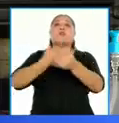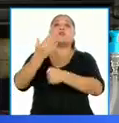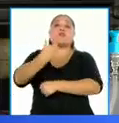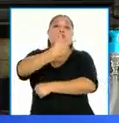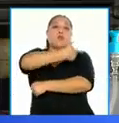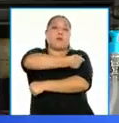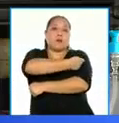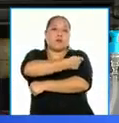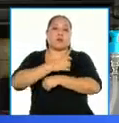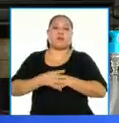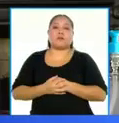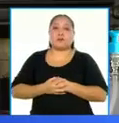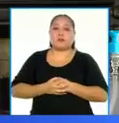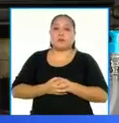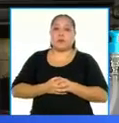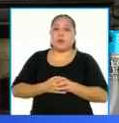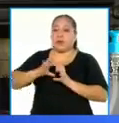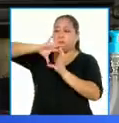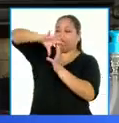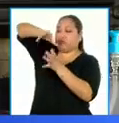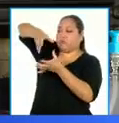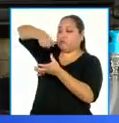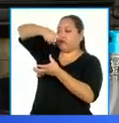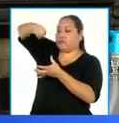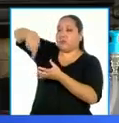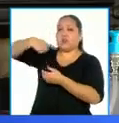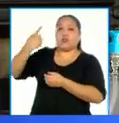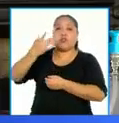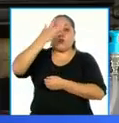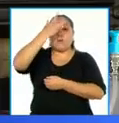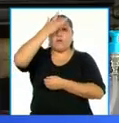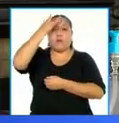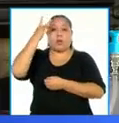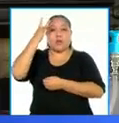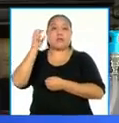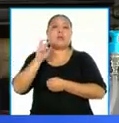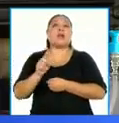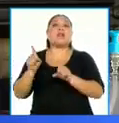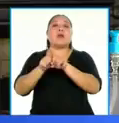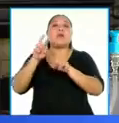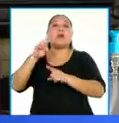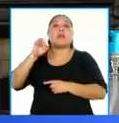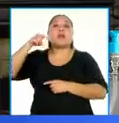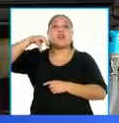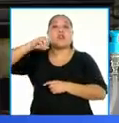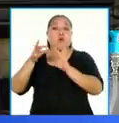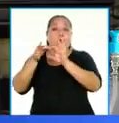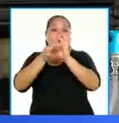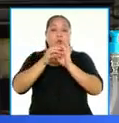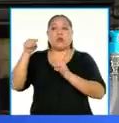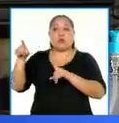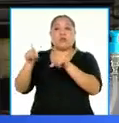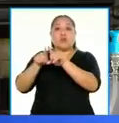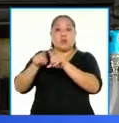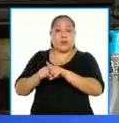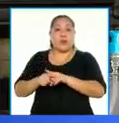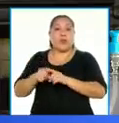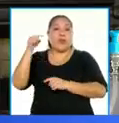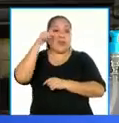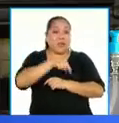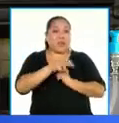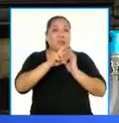vacunación. A nivel mundial, solo Francia y Reino Unido lo han hecho. Esto representa